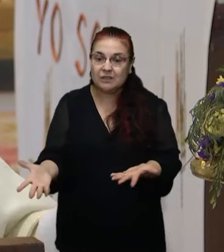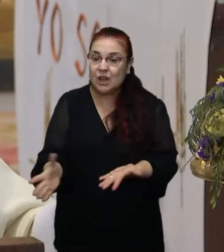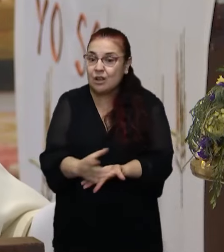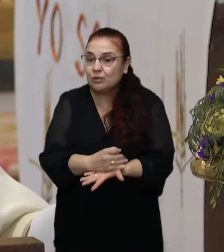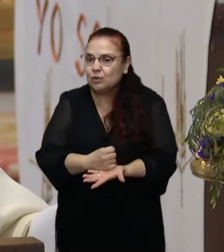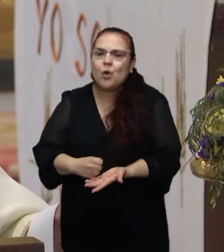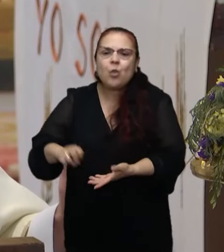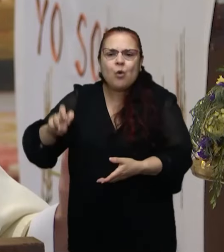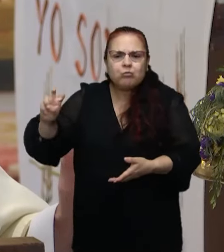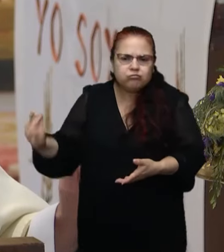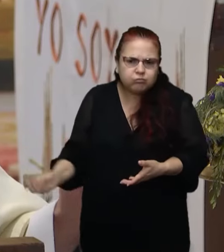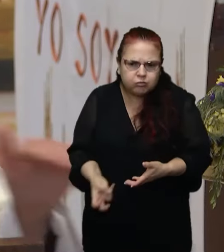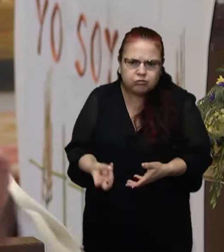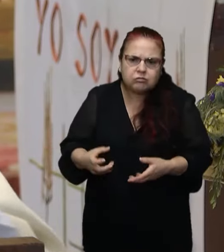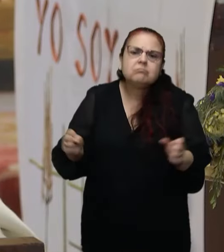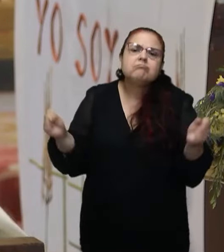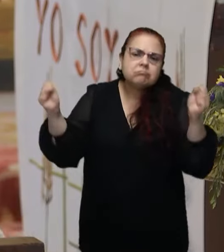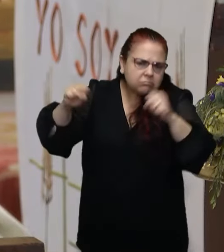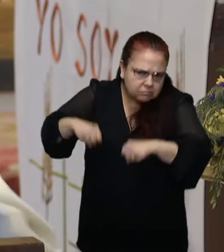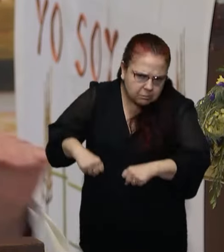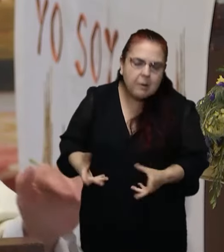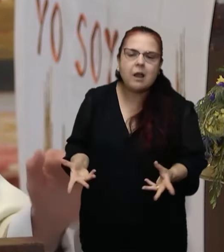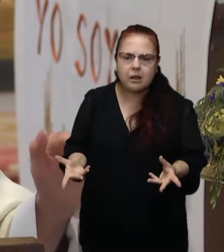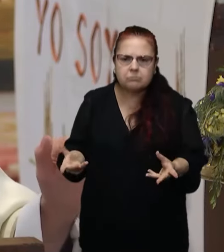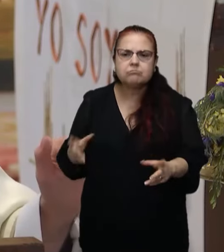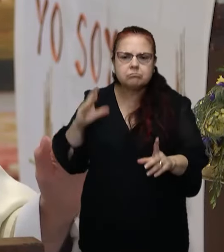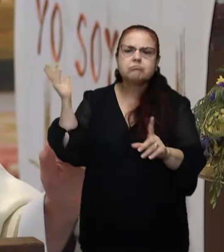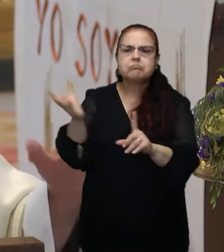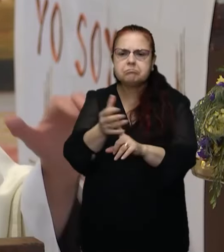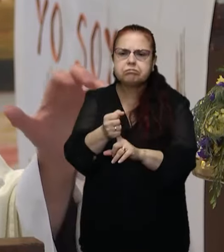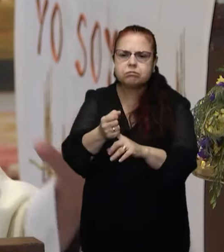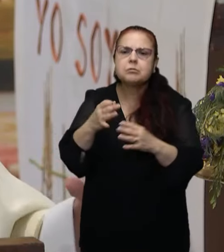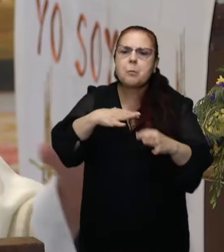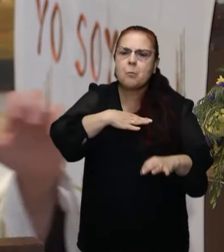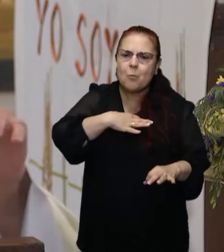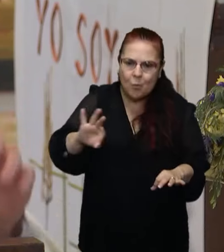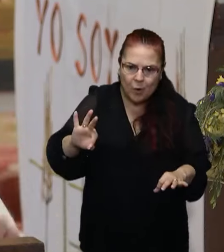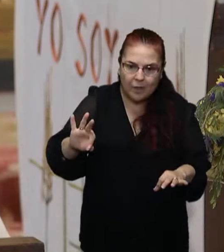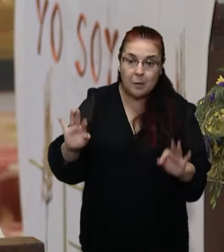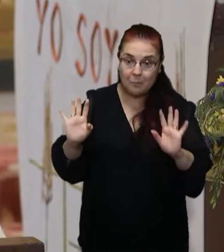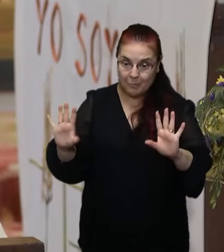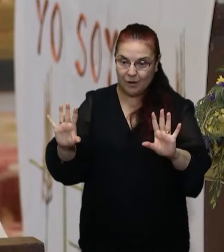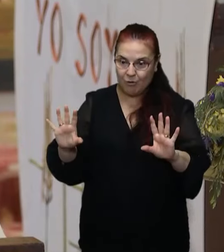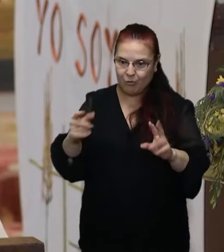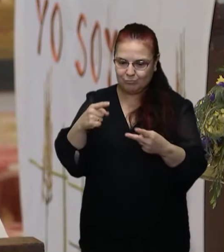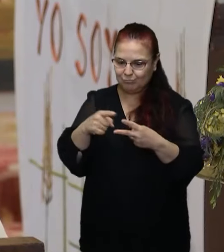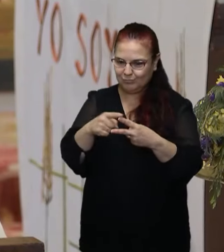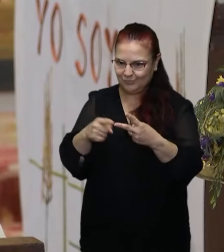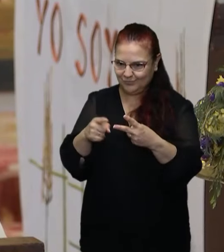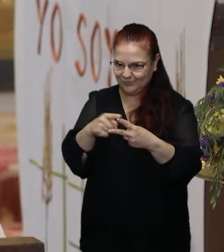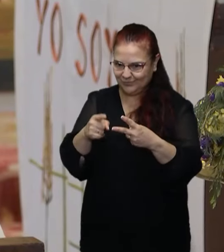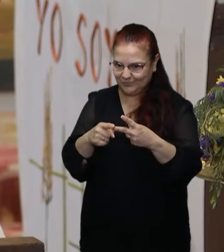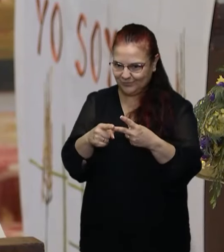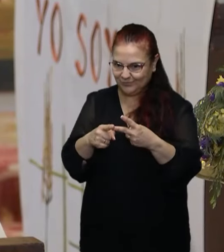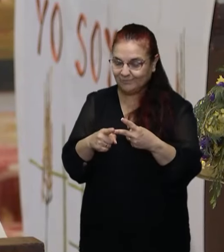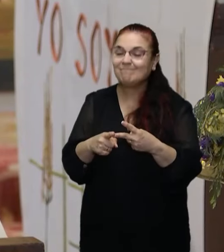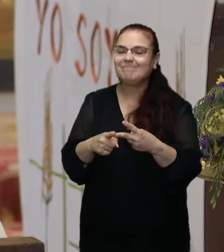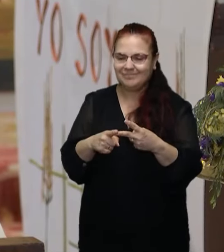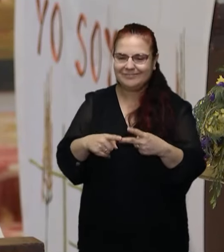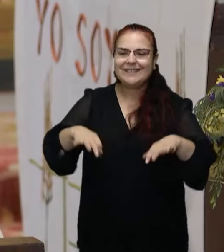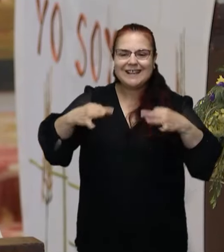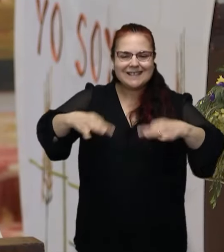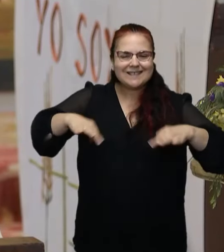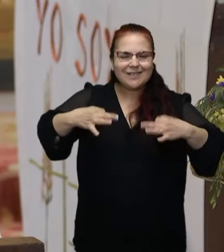está, todo lo demás se consigue con tal que tengamos mansedumbre